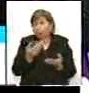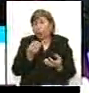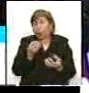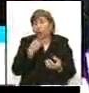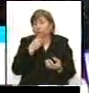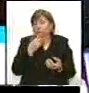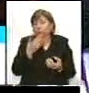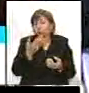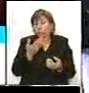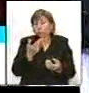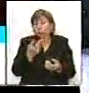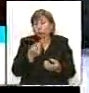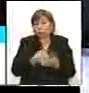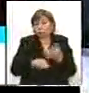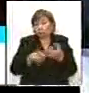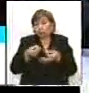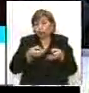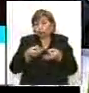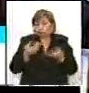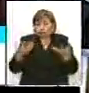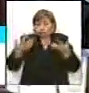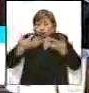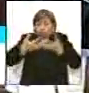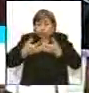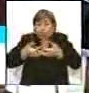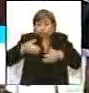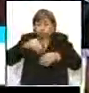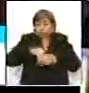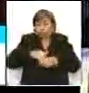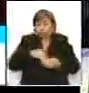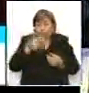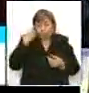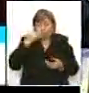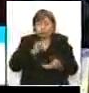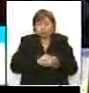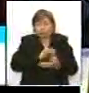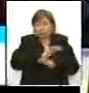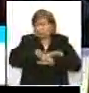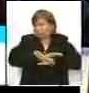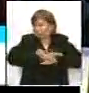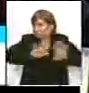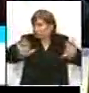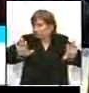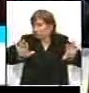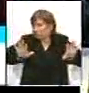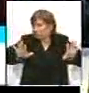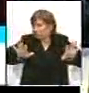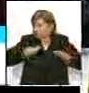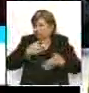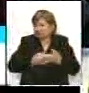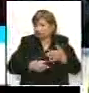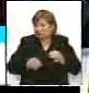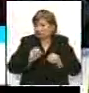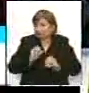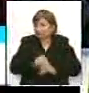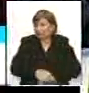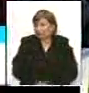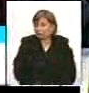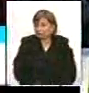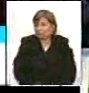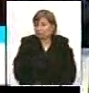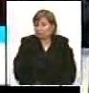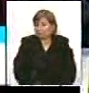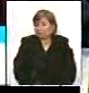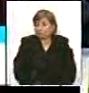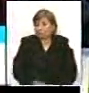¿O es un movimiento regional para qué? Porque se convierte en una alianza electoral regional para eso y después se acabó y cada uno hace lo que le da la gana. Por eso pregunto, no lo